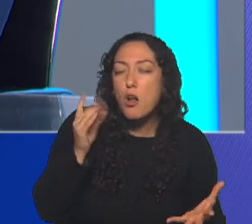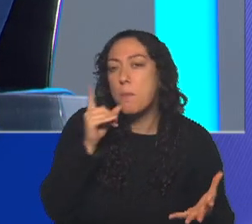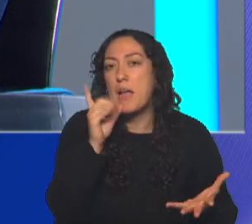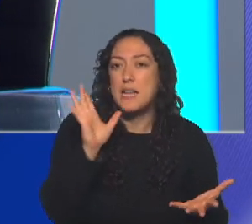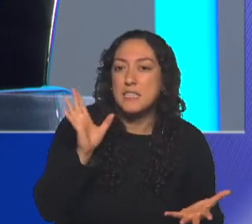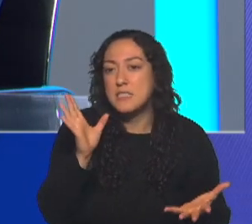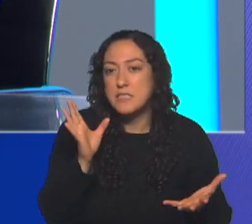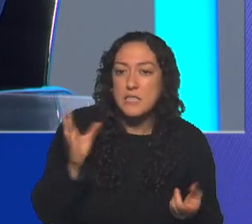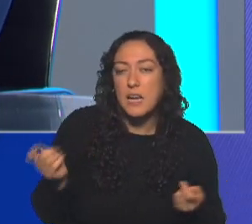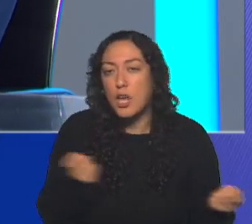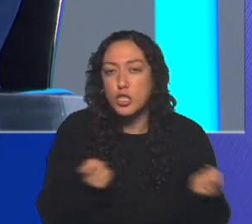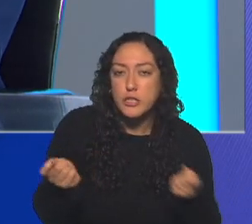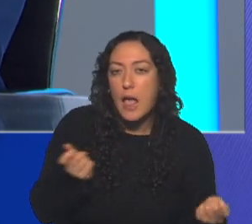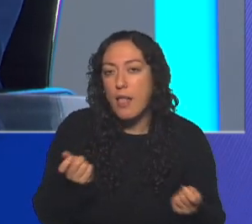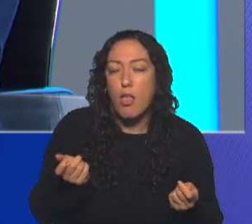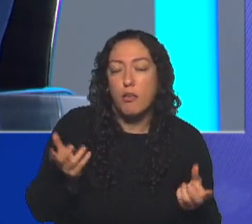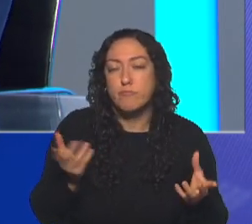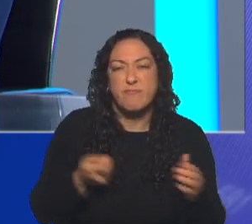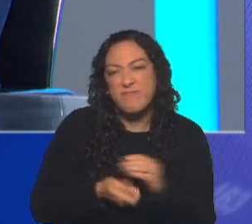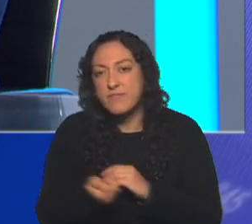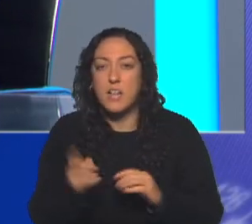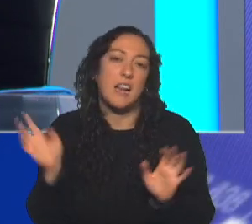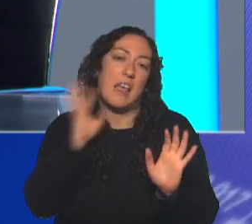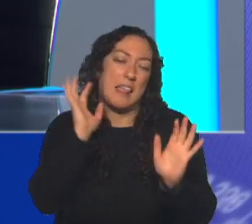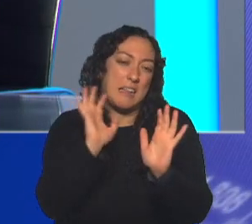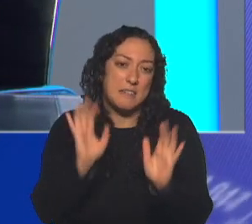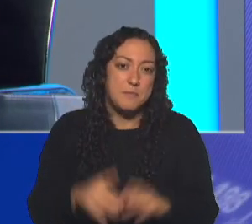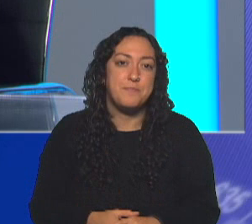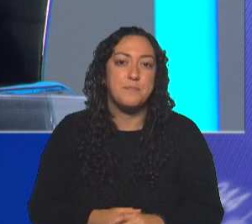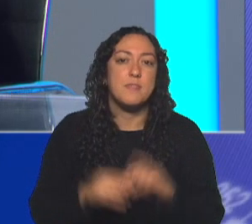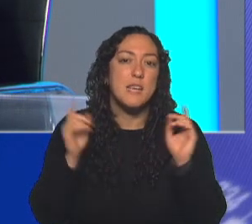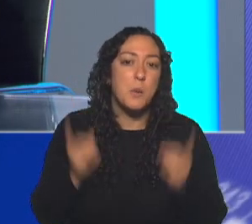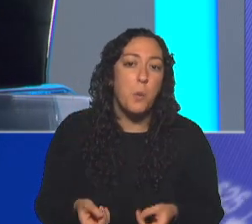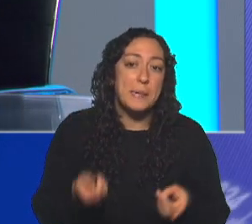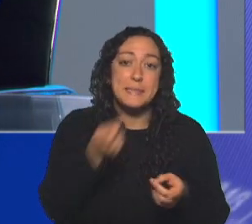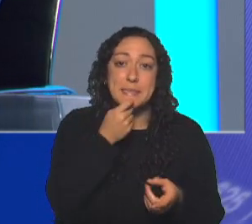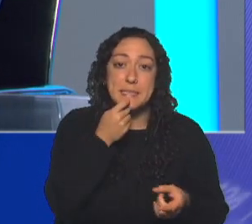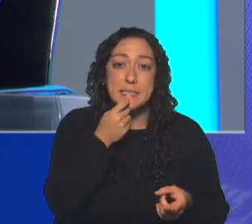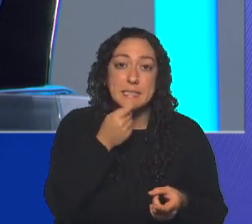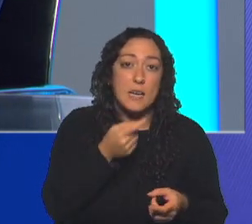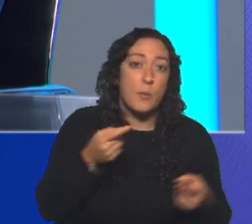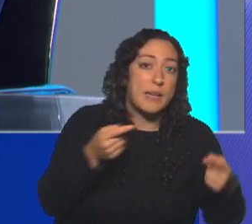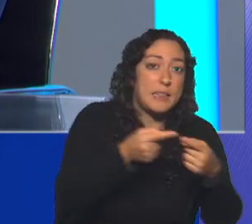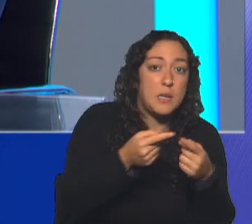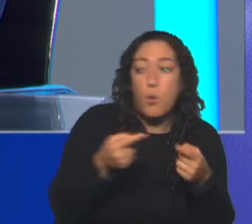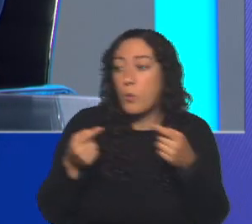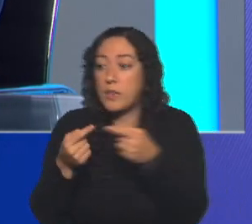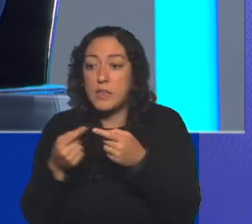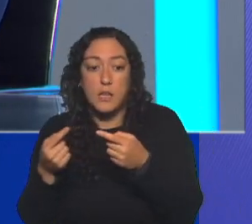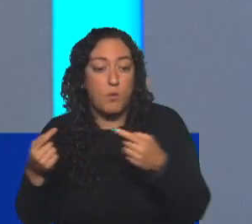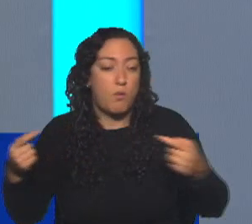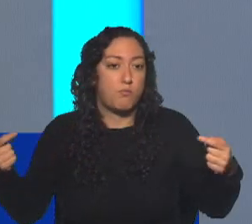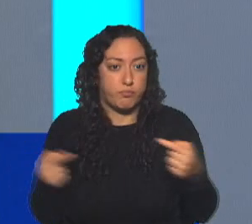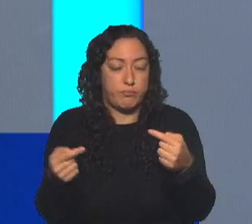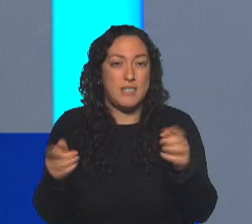parece negociados, acuerdos espurios, pero en última instancia, siempre que hay conflictos de intereses, bueno, hay que ponerse de acuerdo.